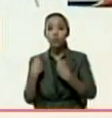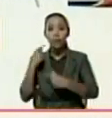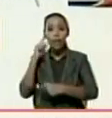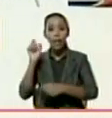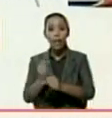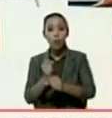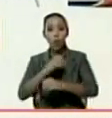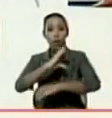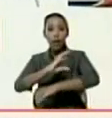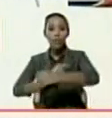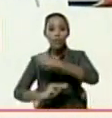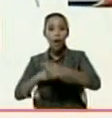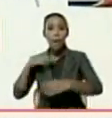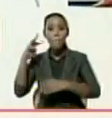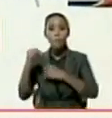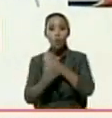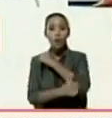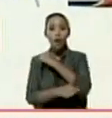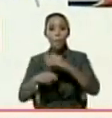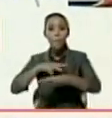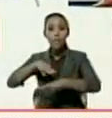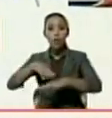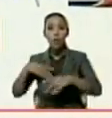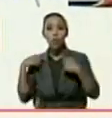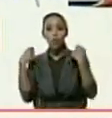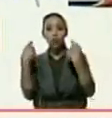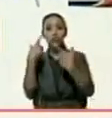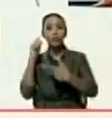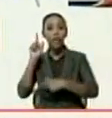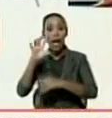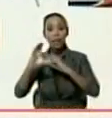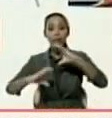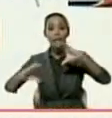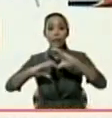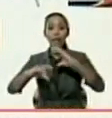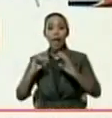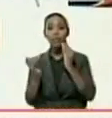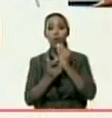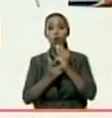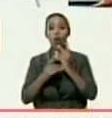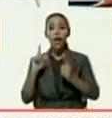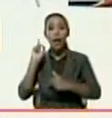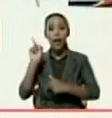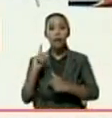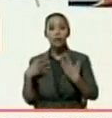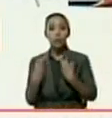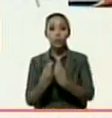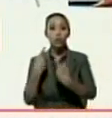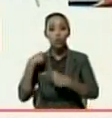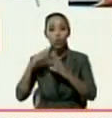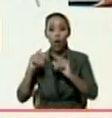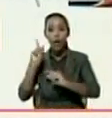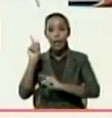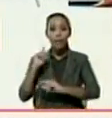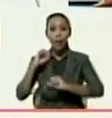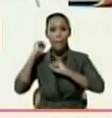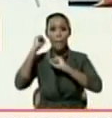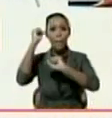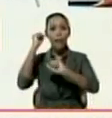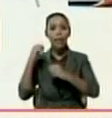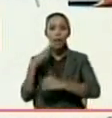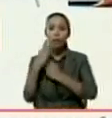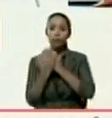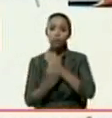de Cante B y Movilnet y del Ministerio del Poder Popular para la Ciencia y la Tecnología. Acompañamos todas esas manifestaciones de